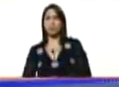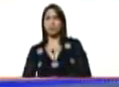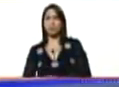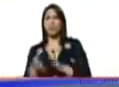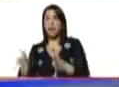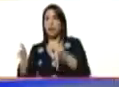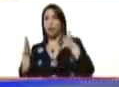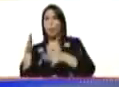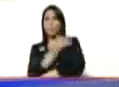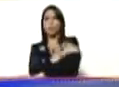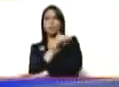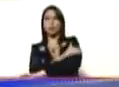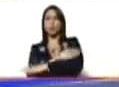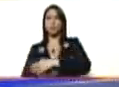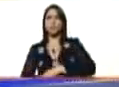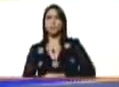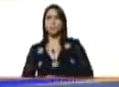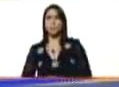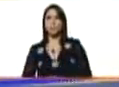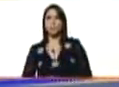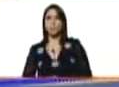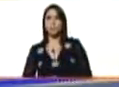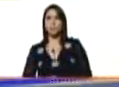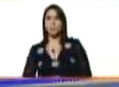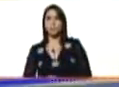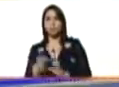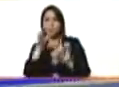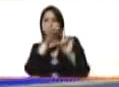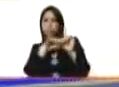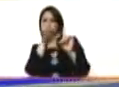de la oligarquía, de la ultraderecha, conspirador.